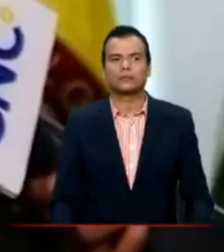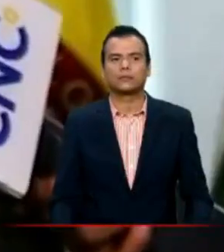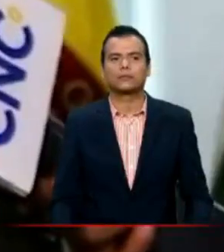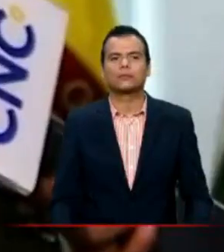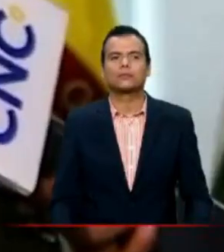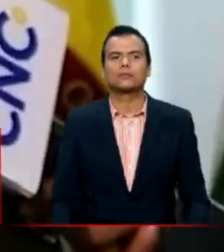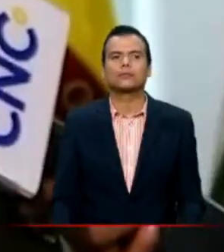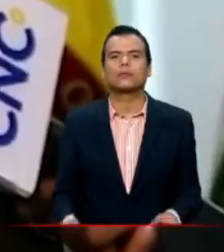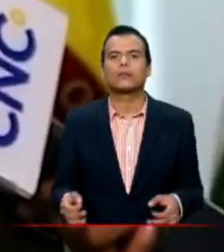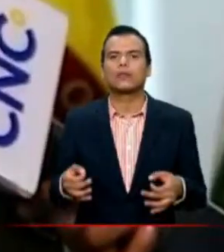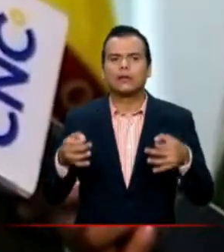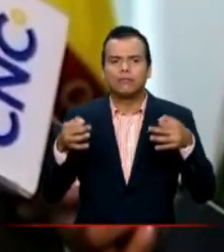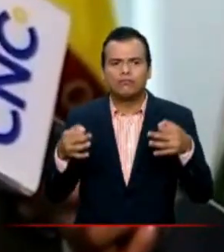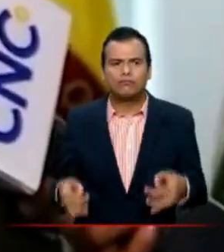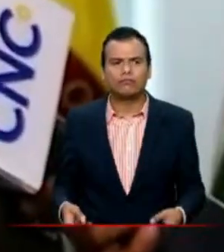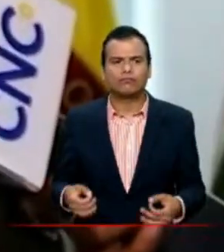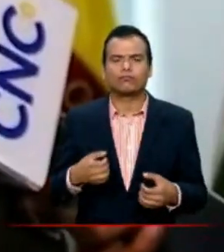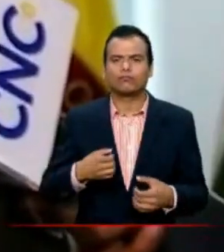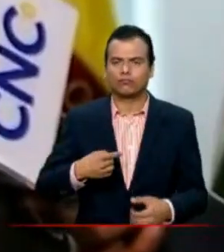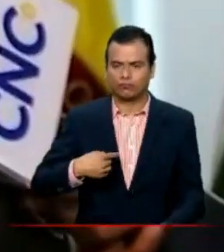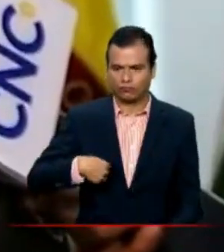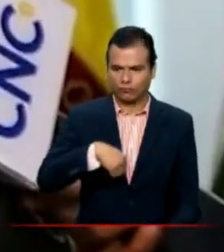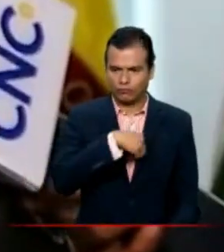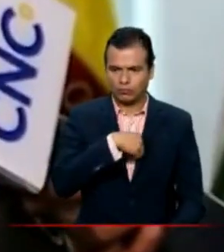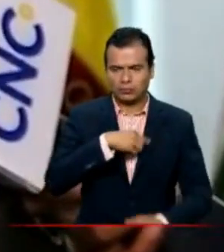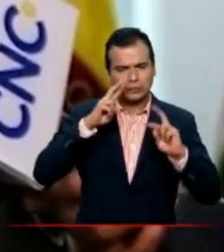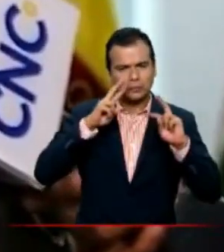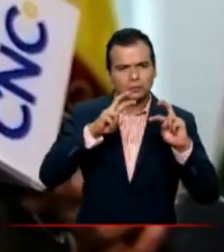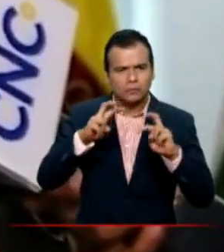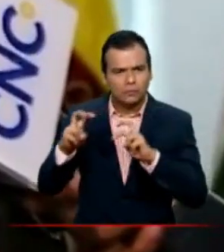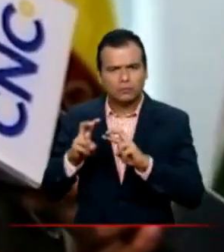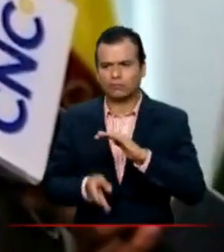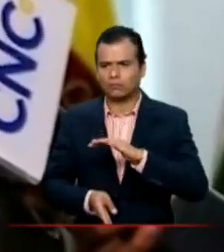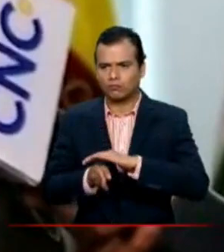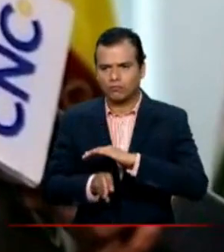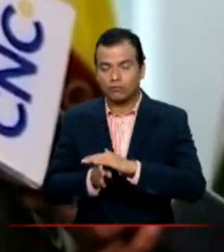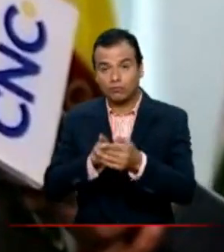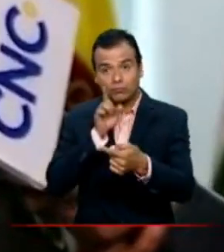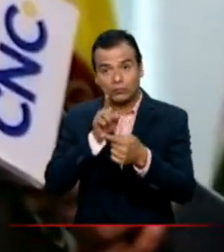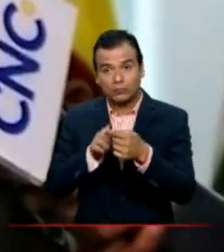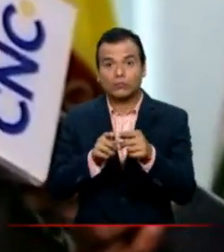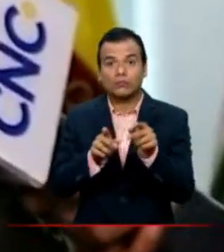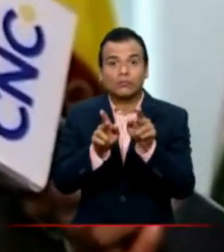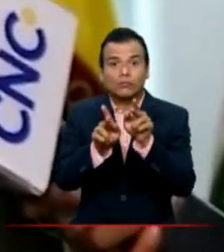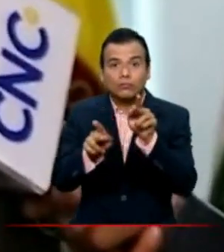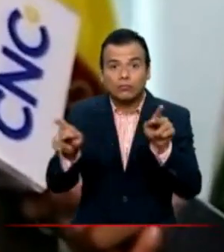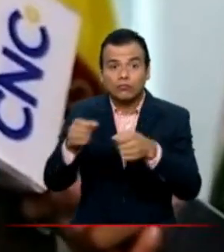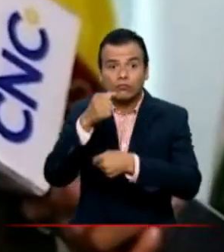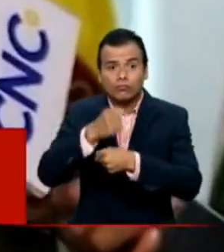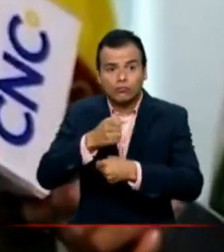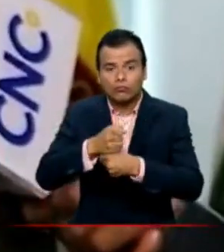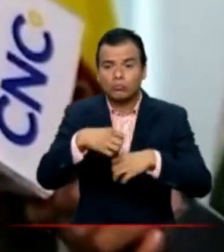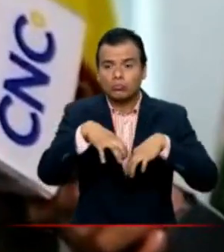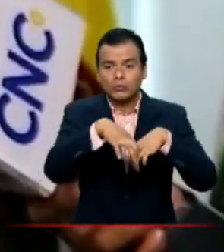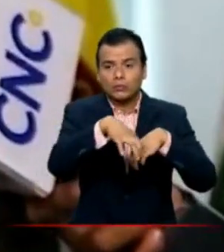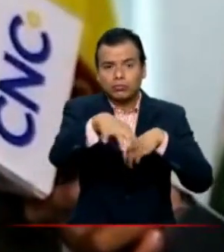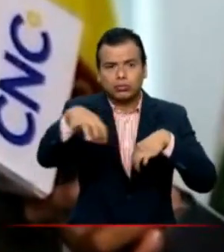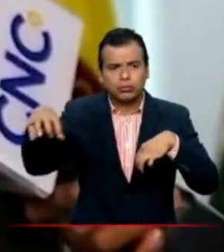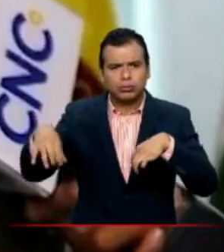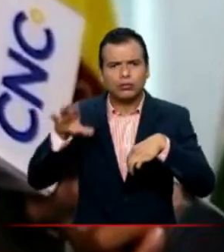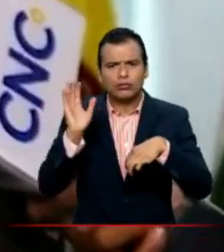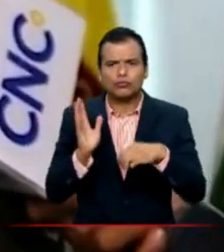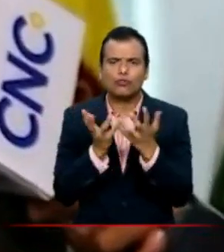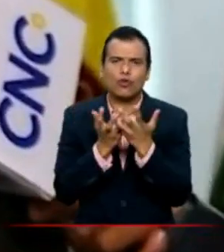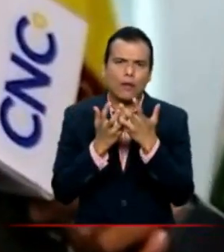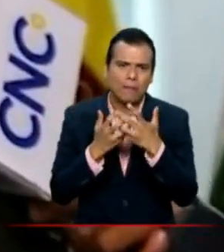Continuamos ese trabajo investigativo que nos va a permitir primero hacer un acompañamiento a los comerciantes y a las empresas que están